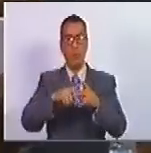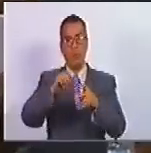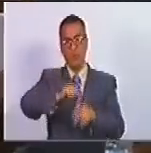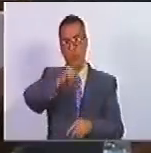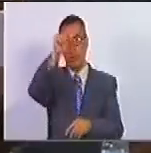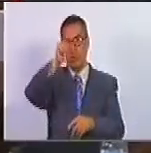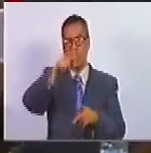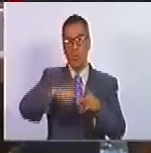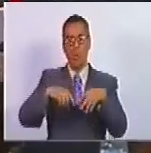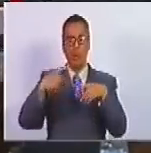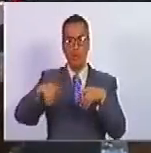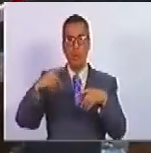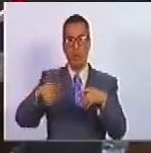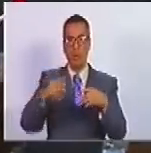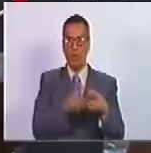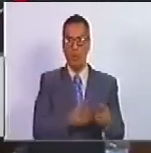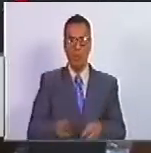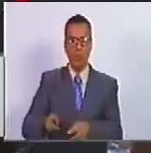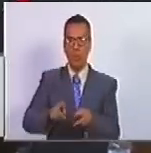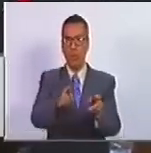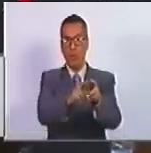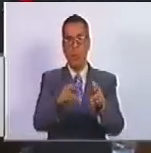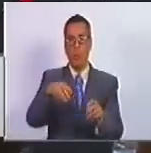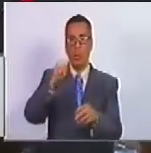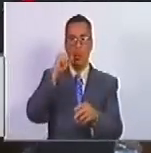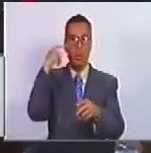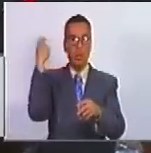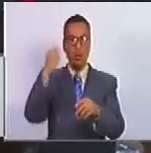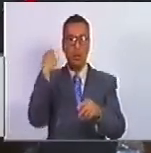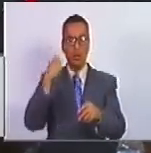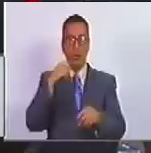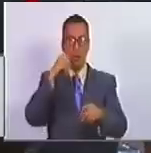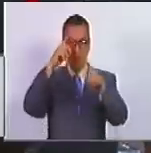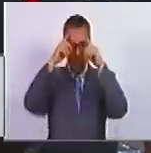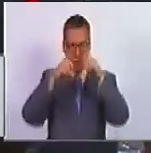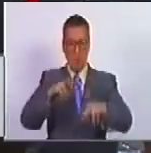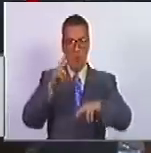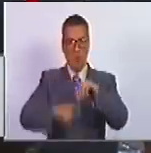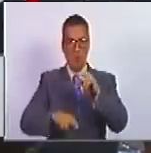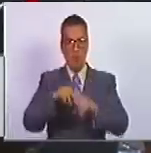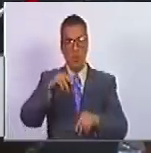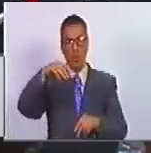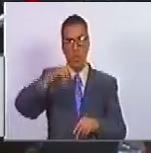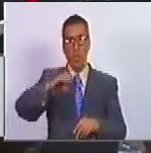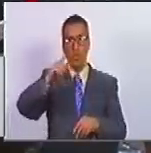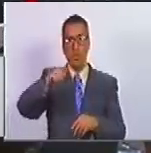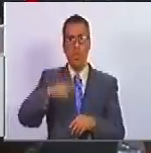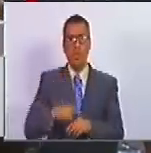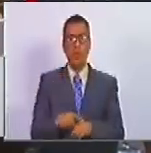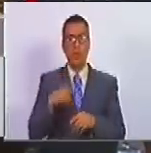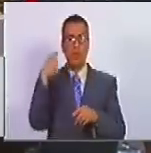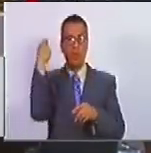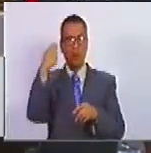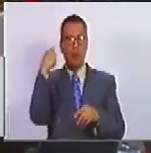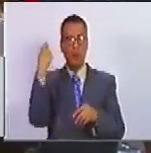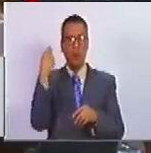la margen derecha del río Apure, decretó la creación de la provincia de Apure,